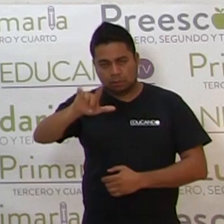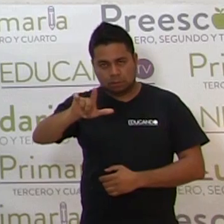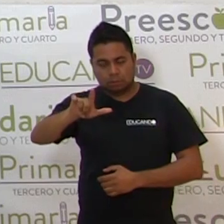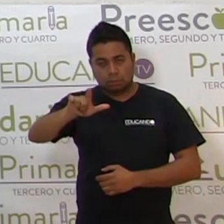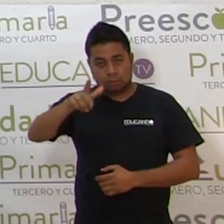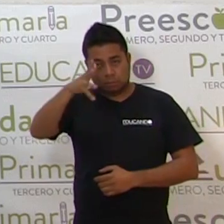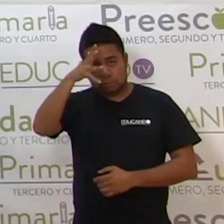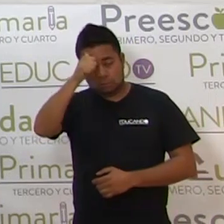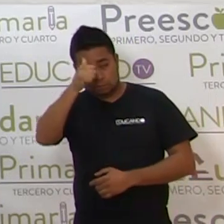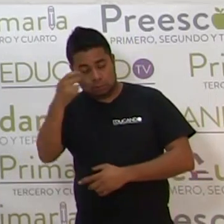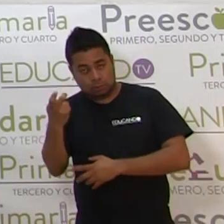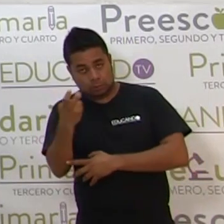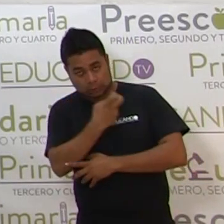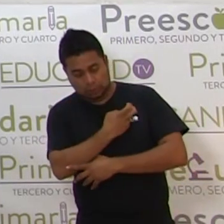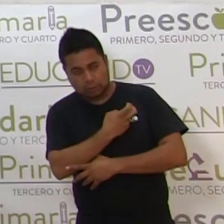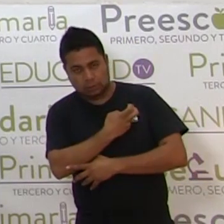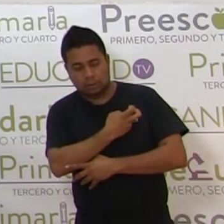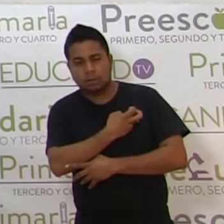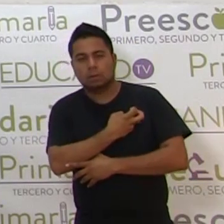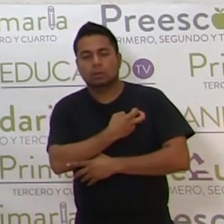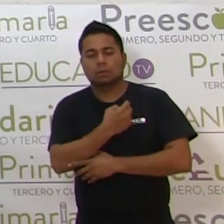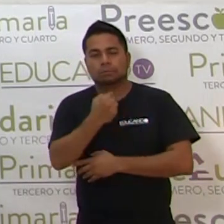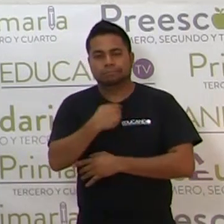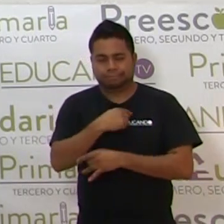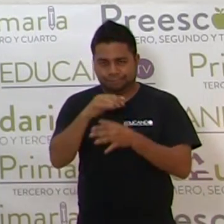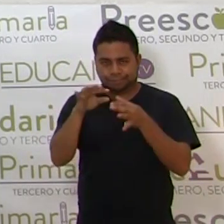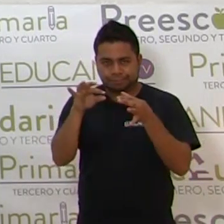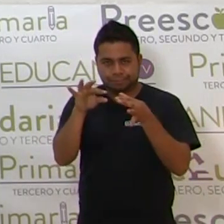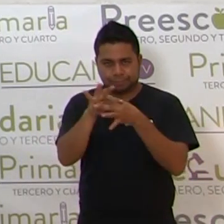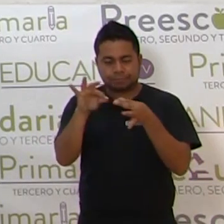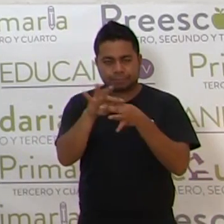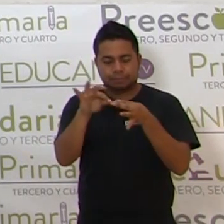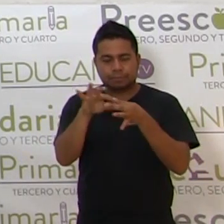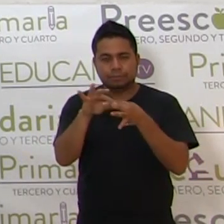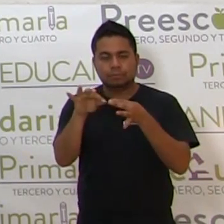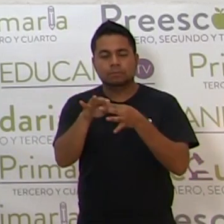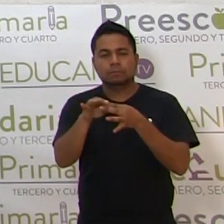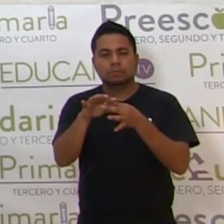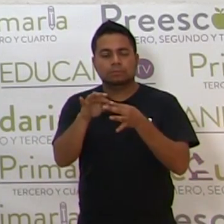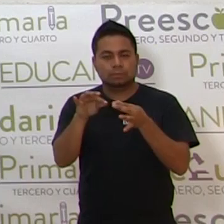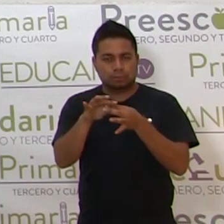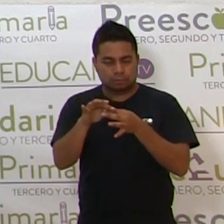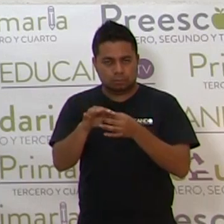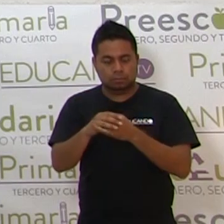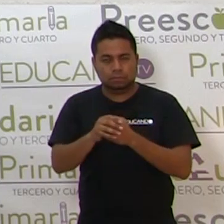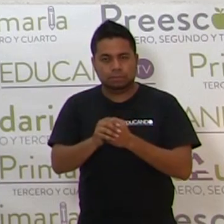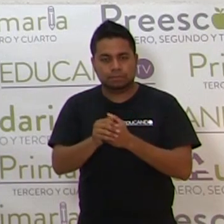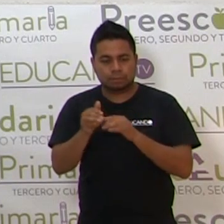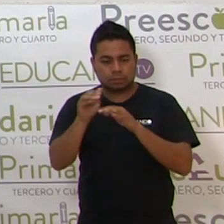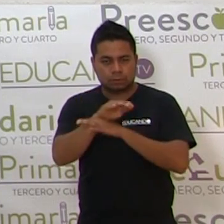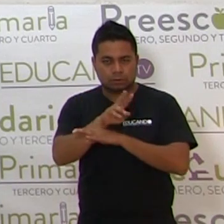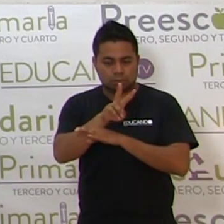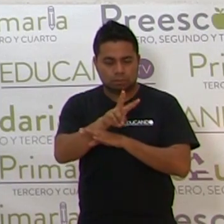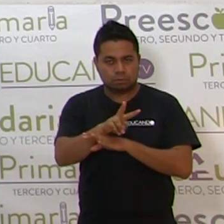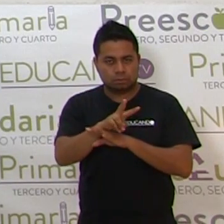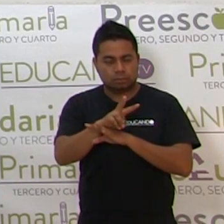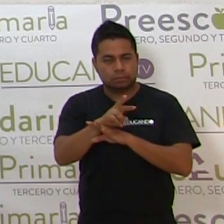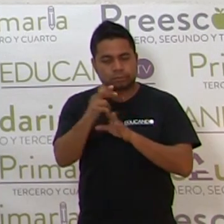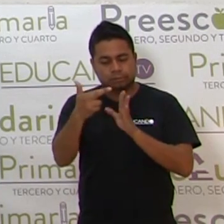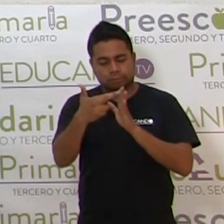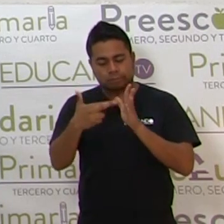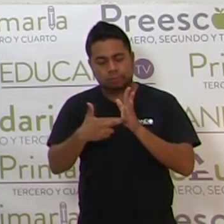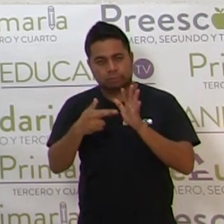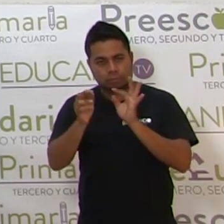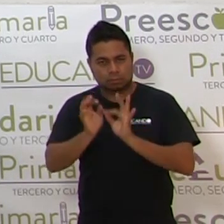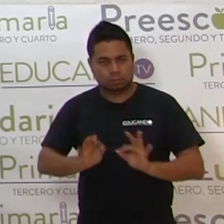¿Recuerdas esta parte cuando hablamos sobre dos reglas importantes? La